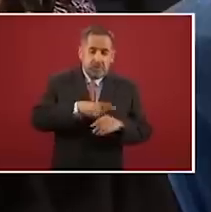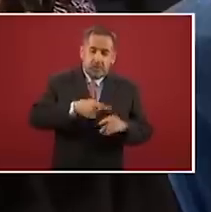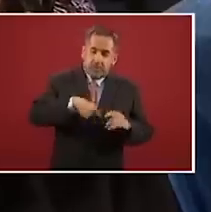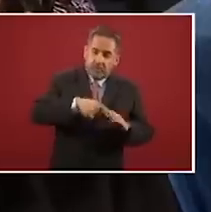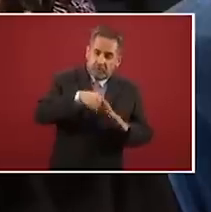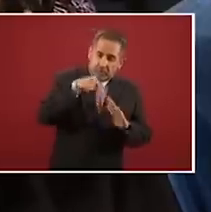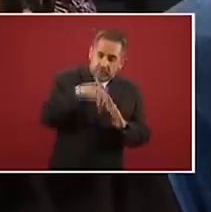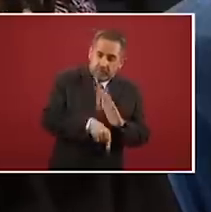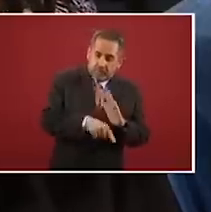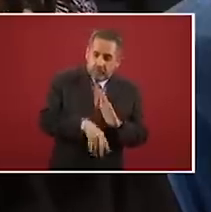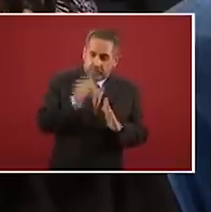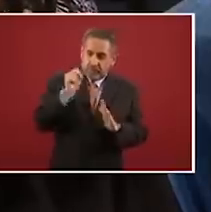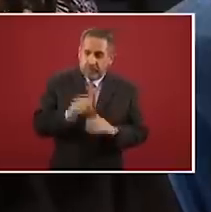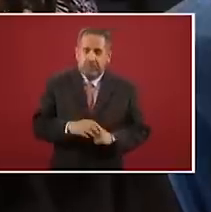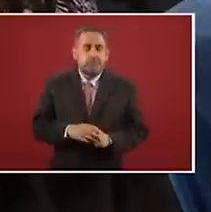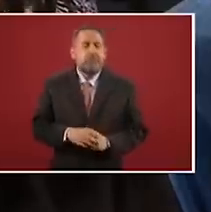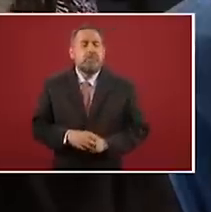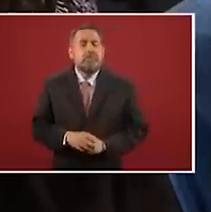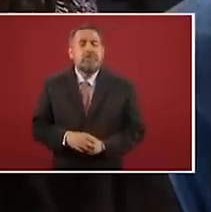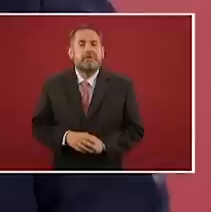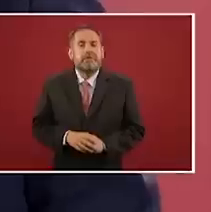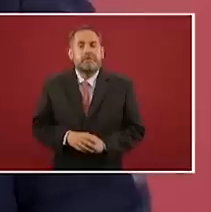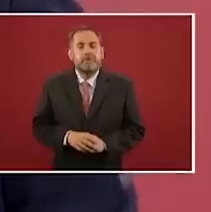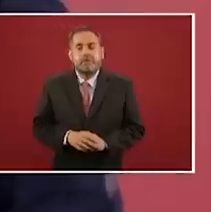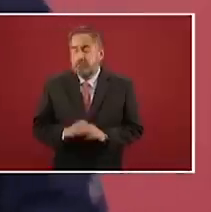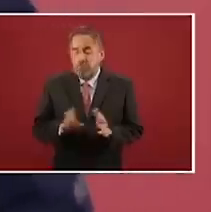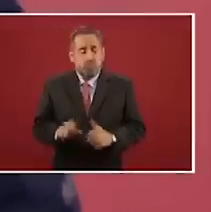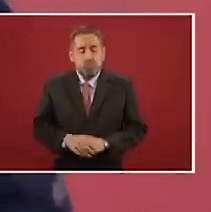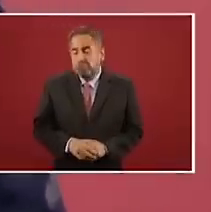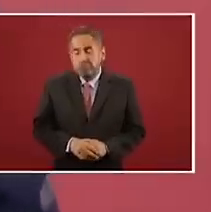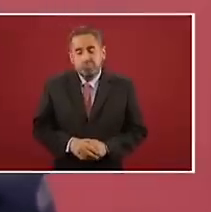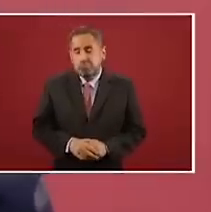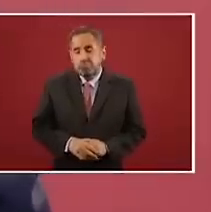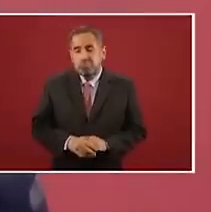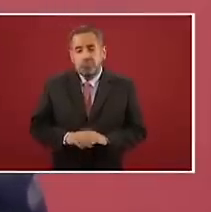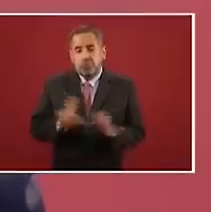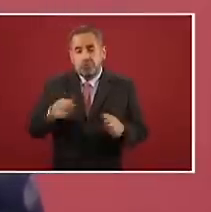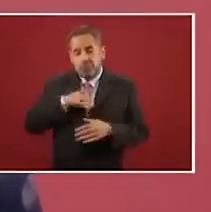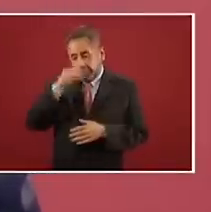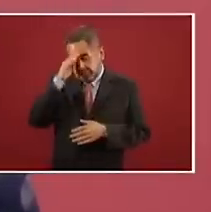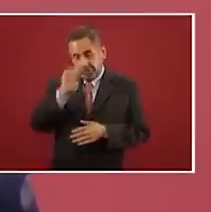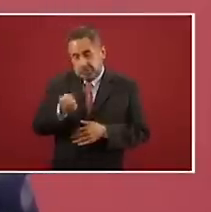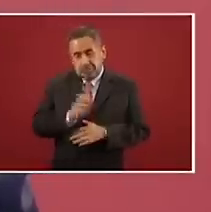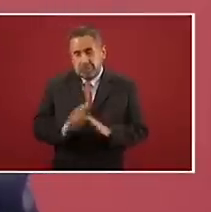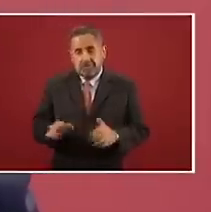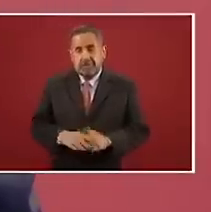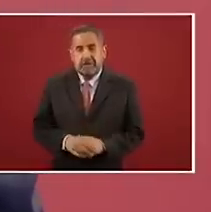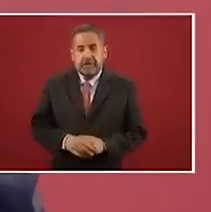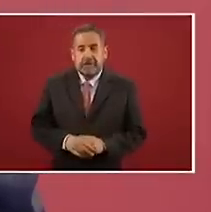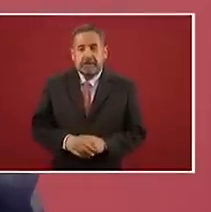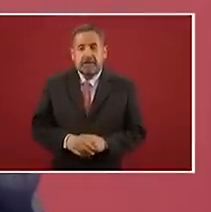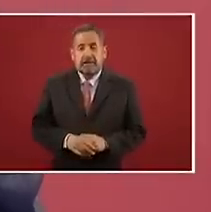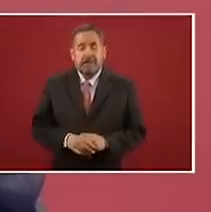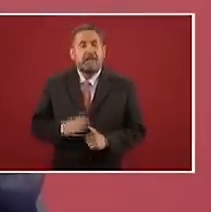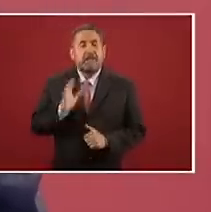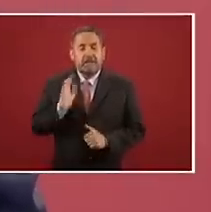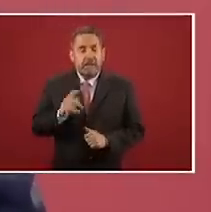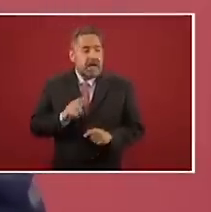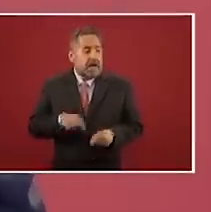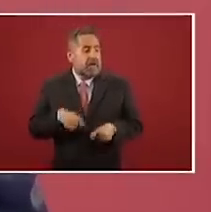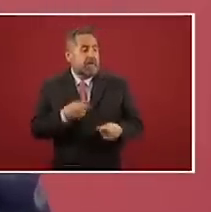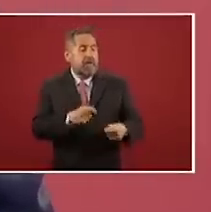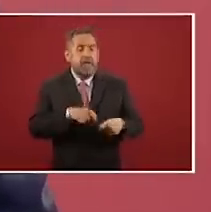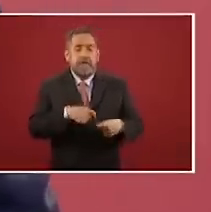aguas profundas? No, no está contemplado. Es que ya se entregaron